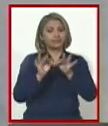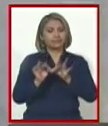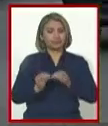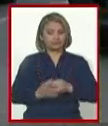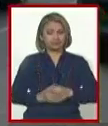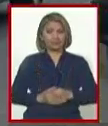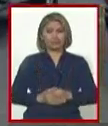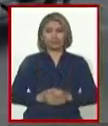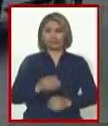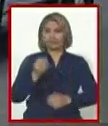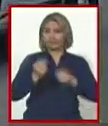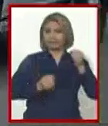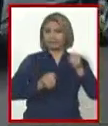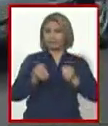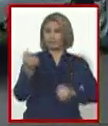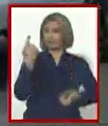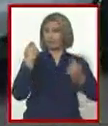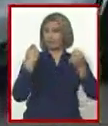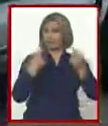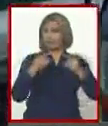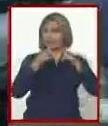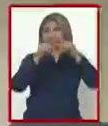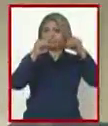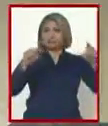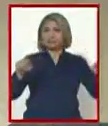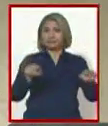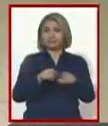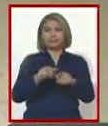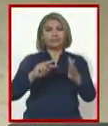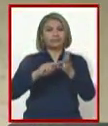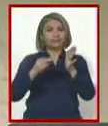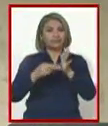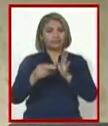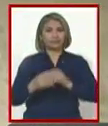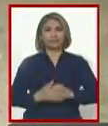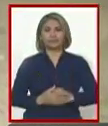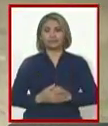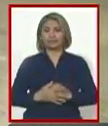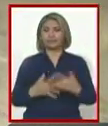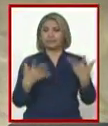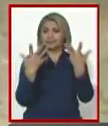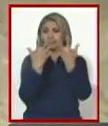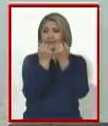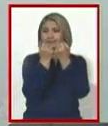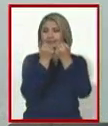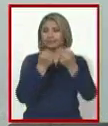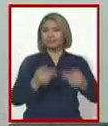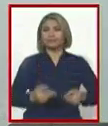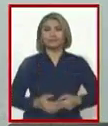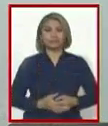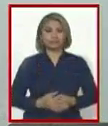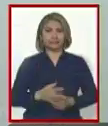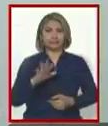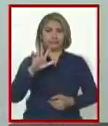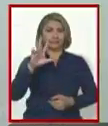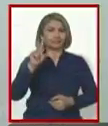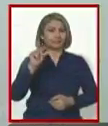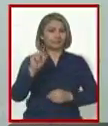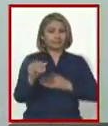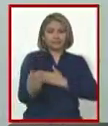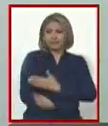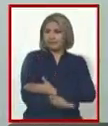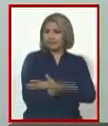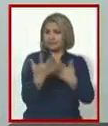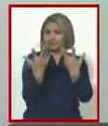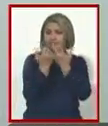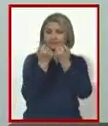mecánica, cuyo conductor se olvidó de colocar el triángulo de señalización, lo que causó la fatal colisión. 5 y 20 de la mañana se produce un